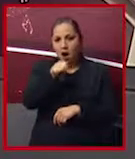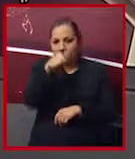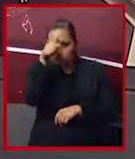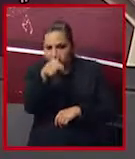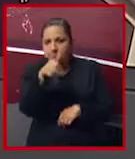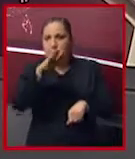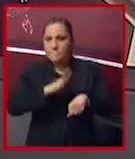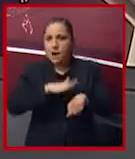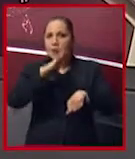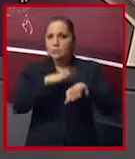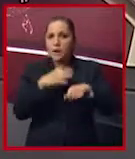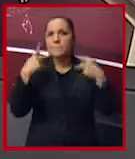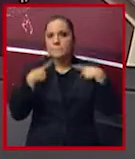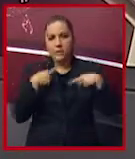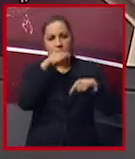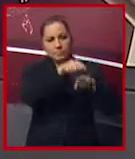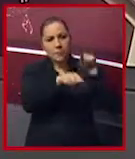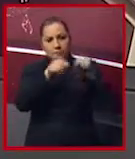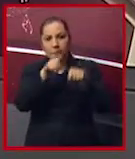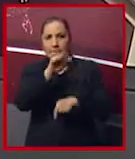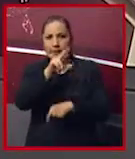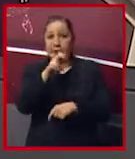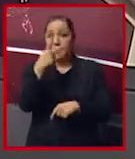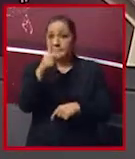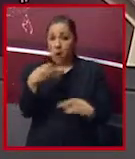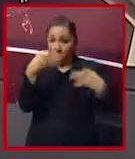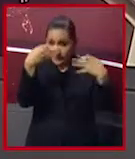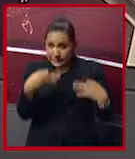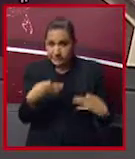no existan estudios aún contundentes.